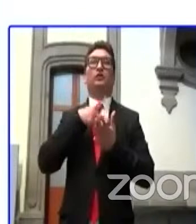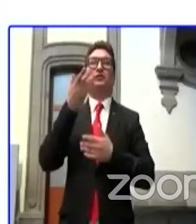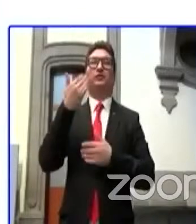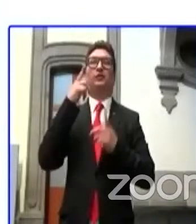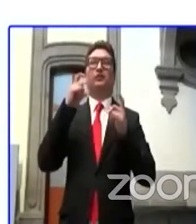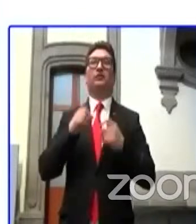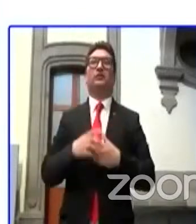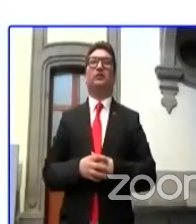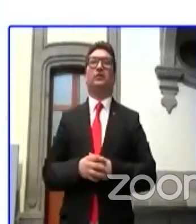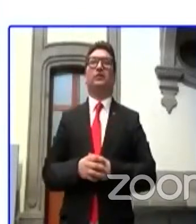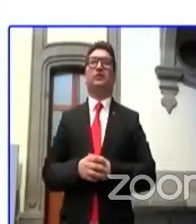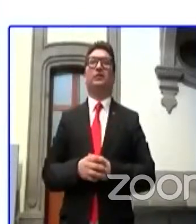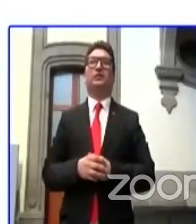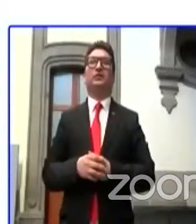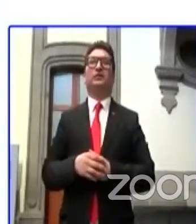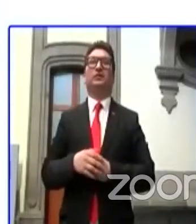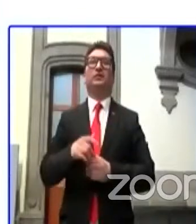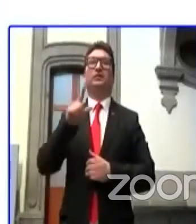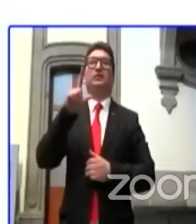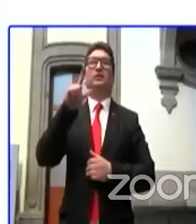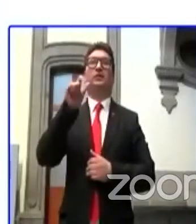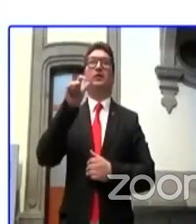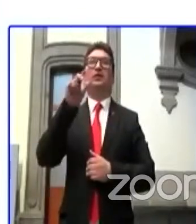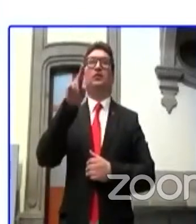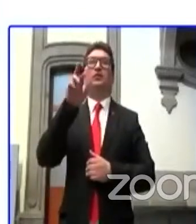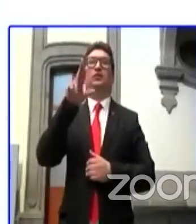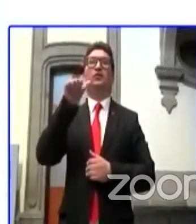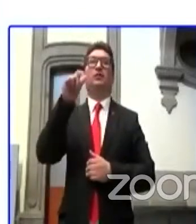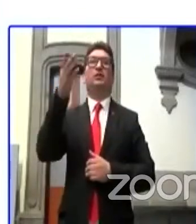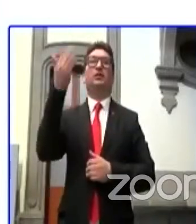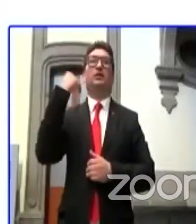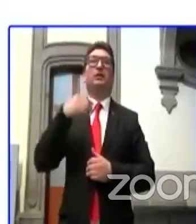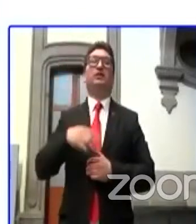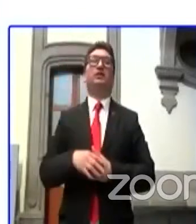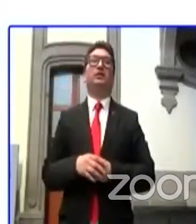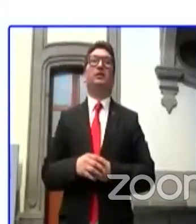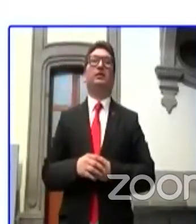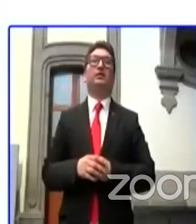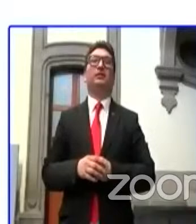ignorando. Laura. Bueno, vamos a tomar la primera foto.